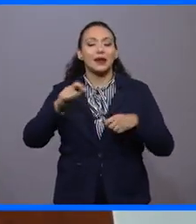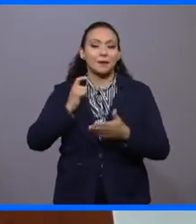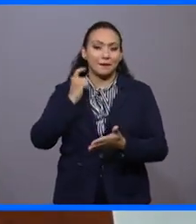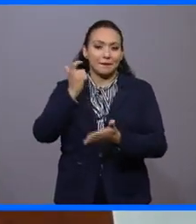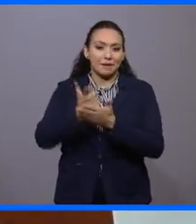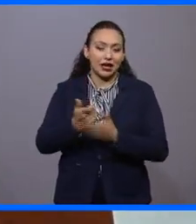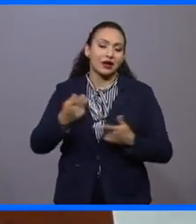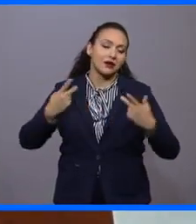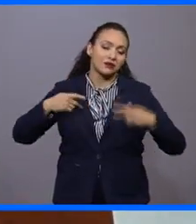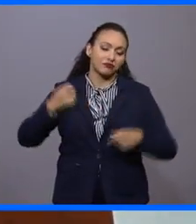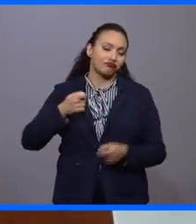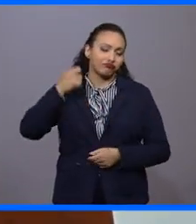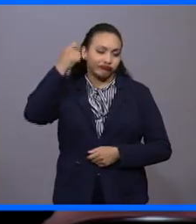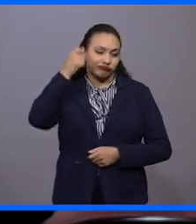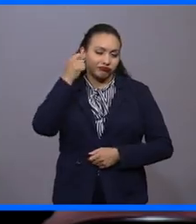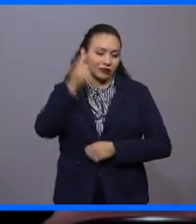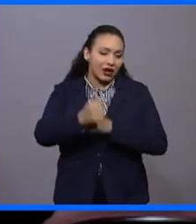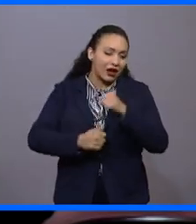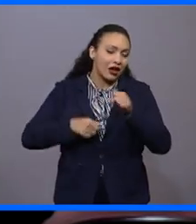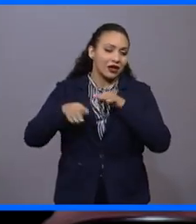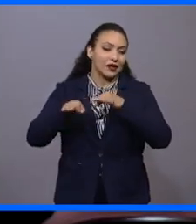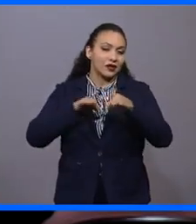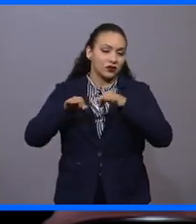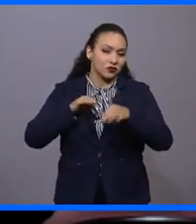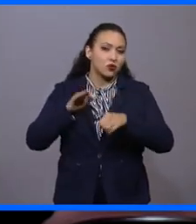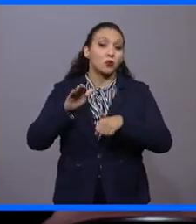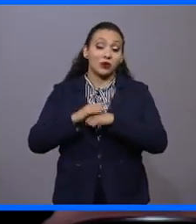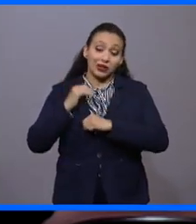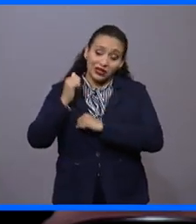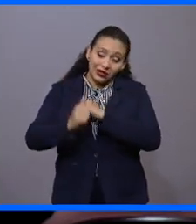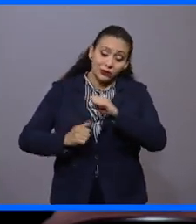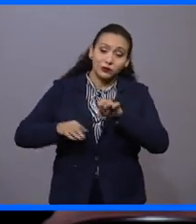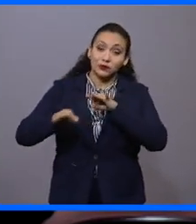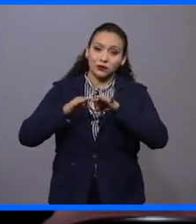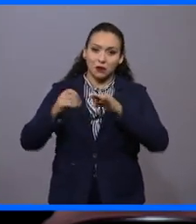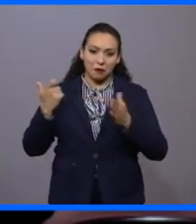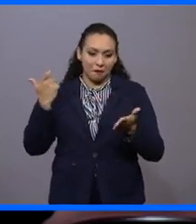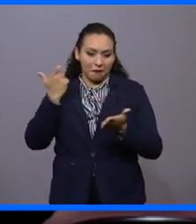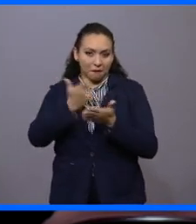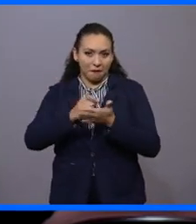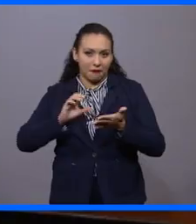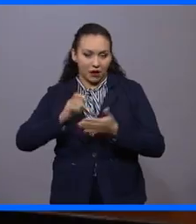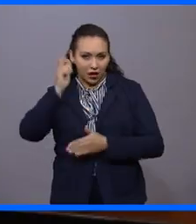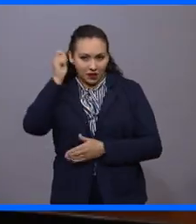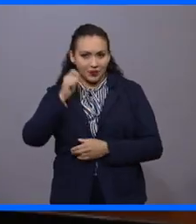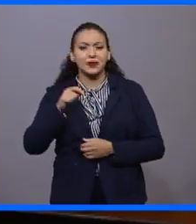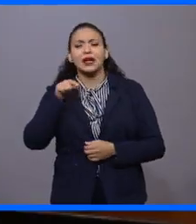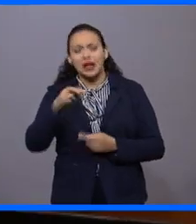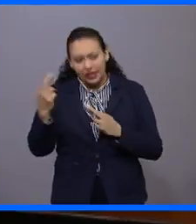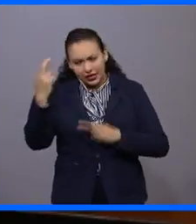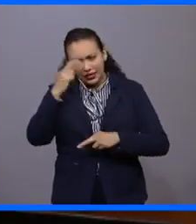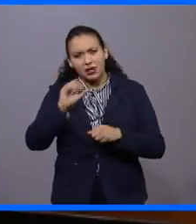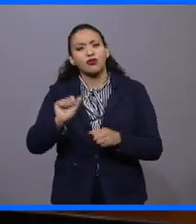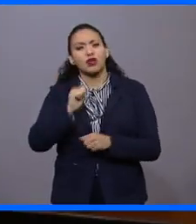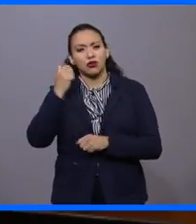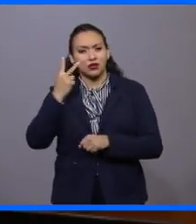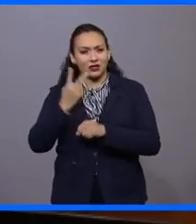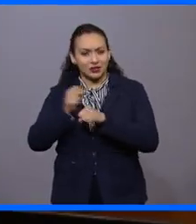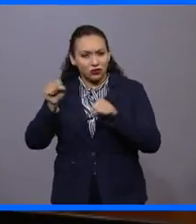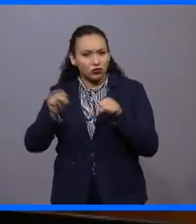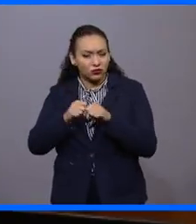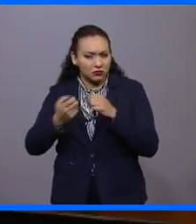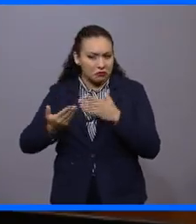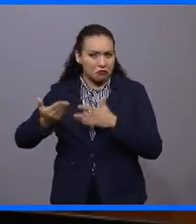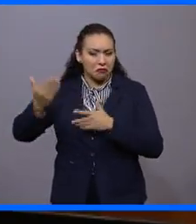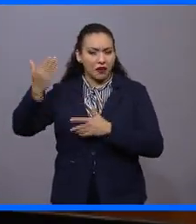vejez de trabajadores del IMSS jubilados por años de servicio y por el que revisará un criterio de la extinta segunda sala de